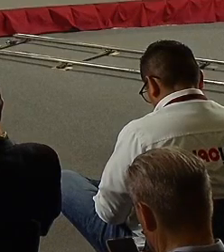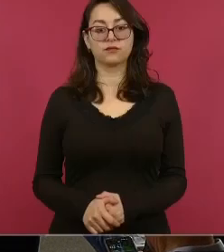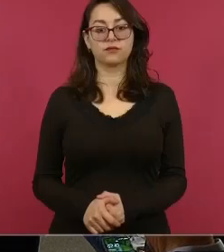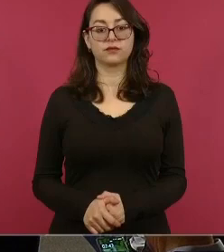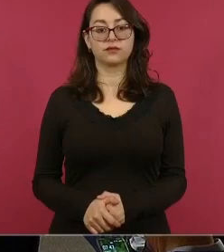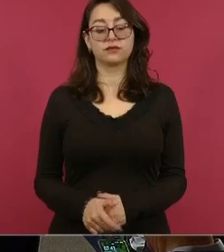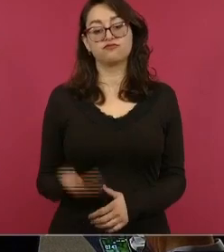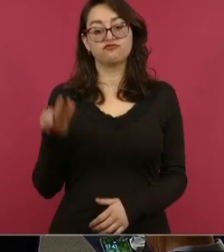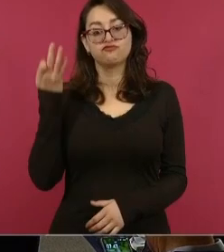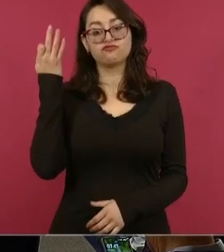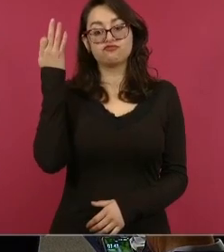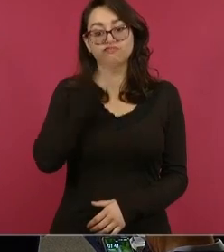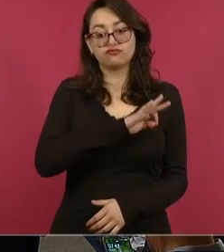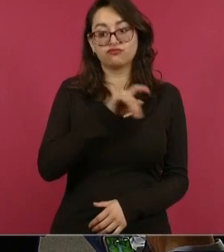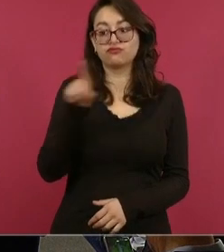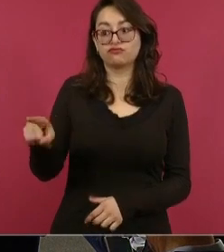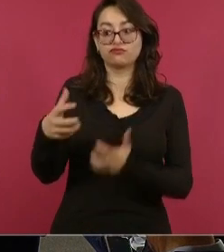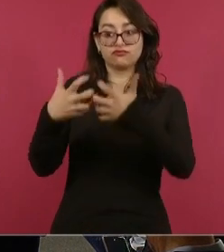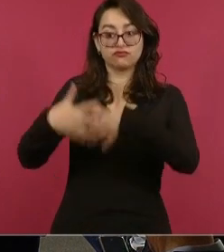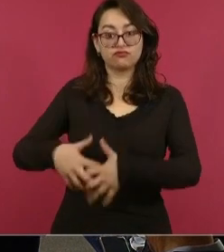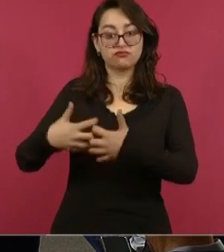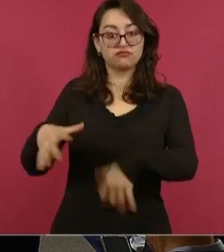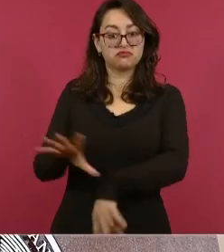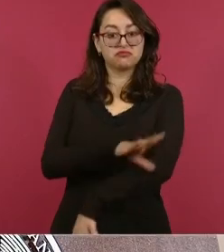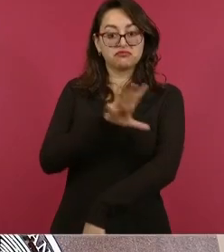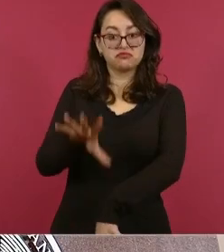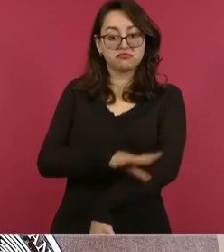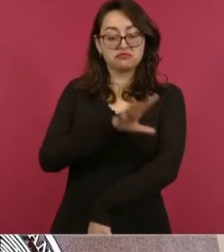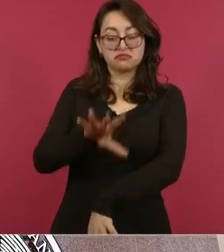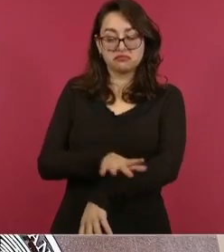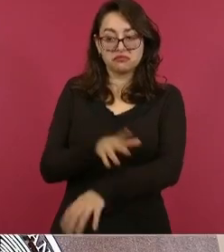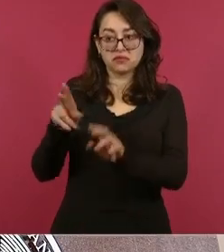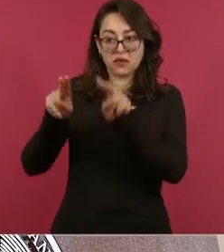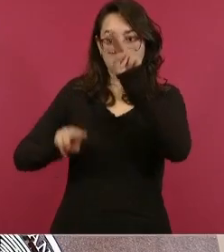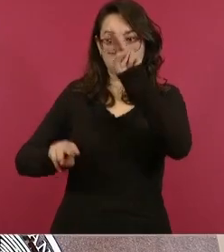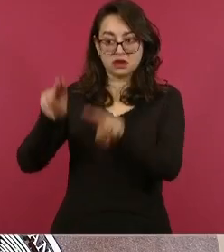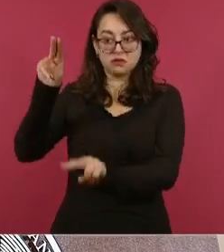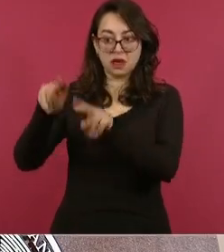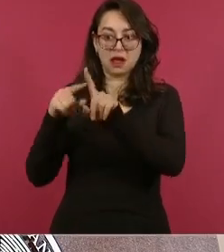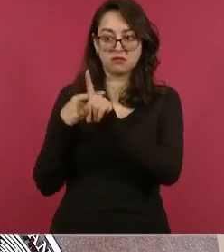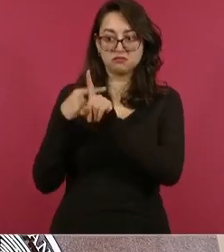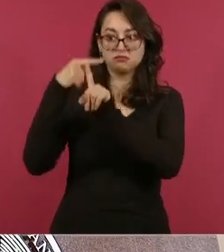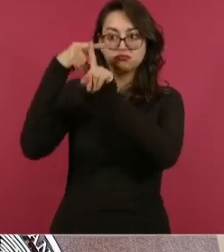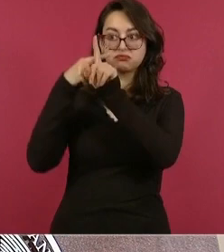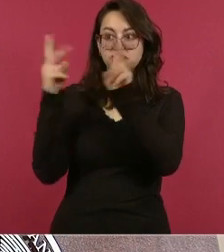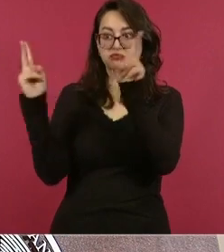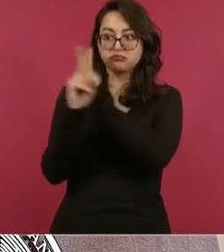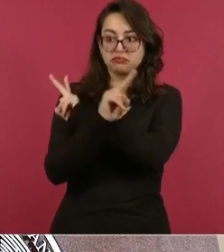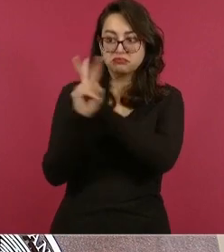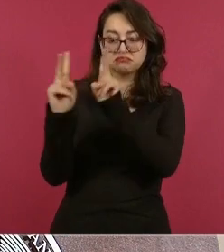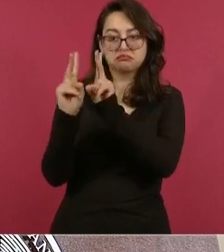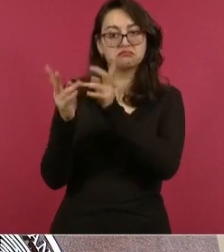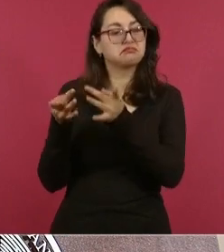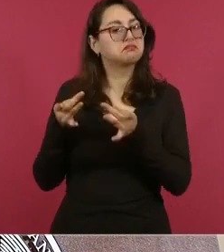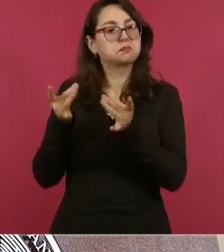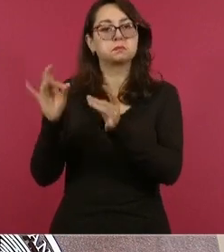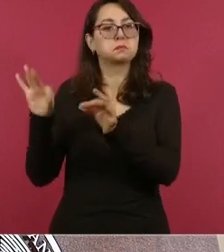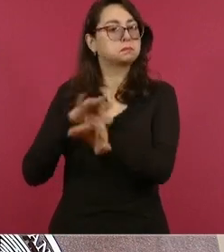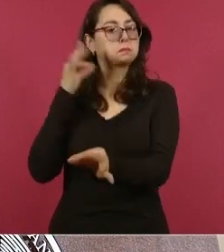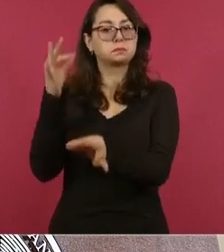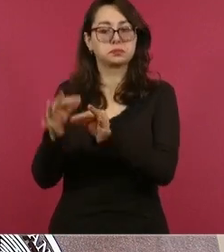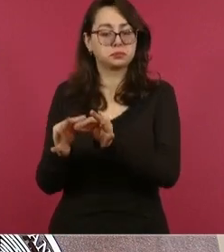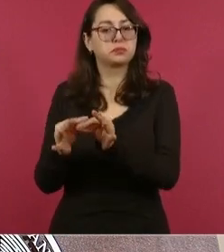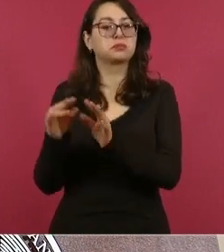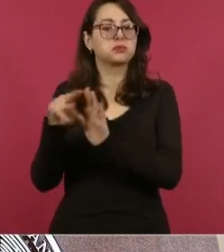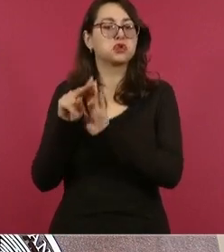Semarnat. Además, cuenta con estaciones de monitoreo de calidad del aire que operan de manera continua. La información generada